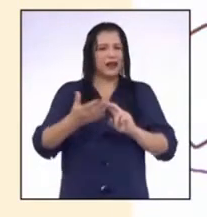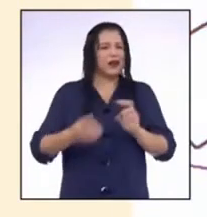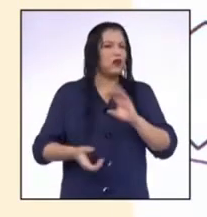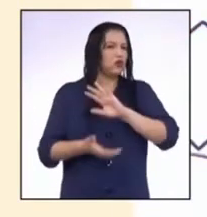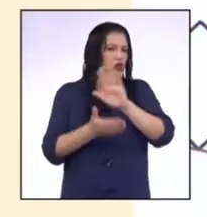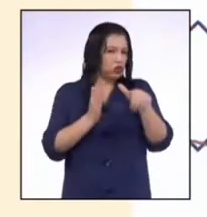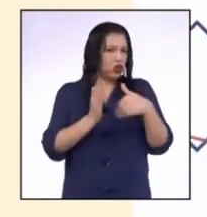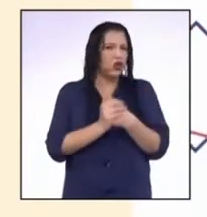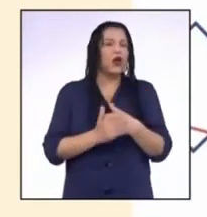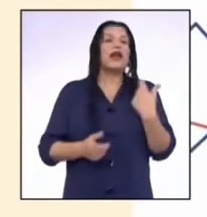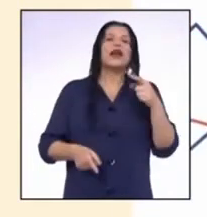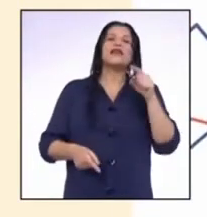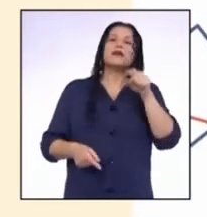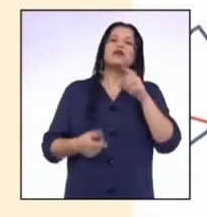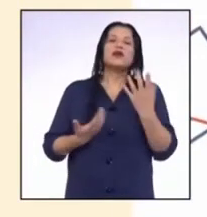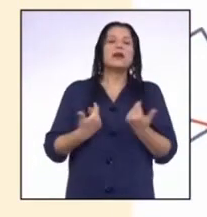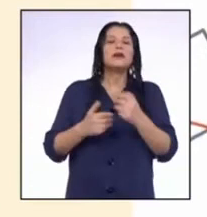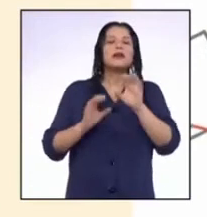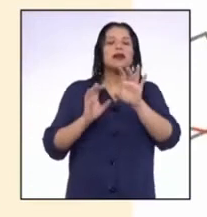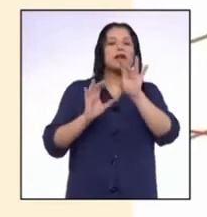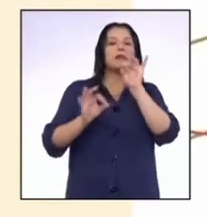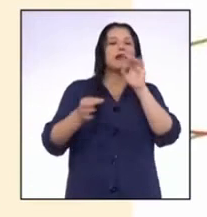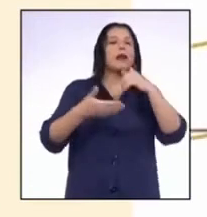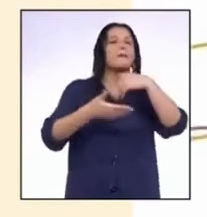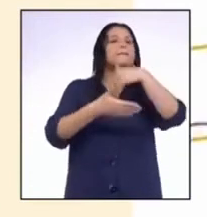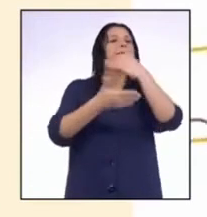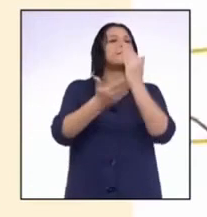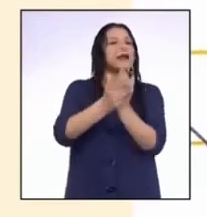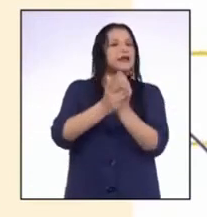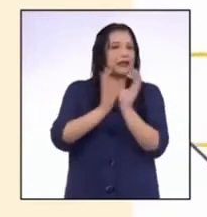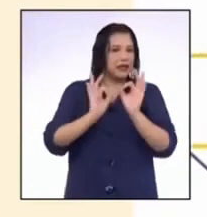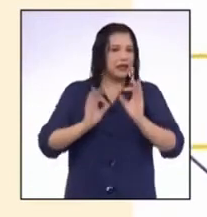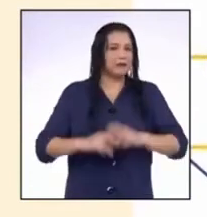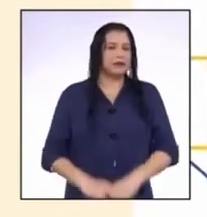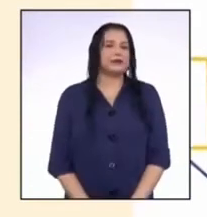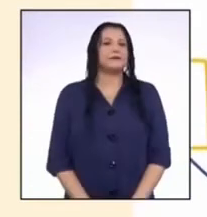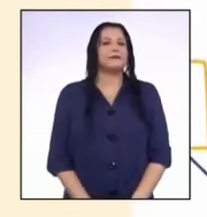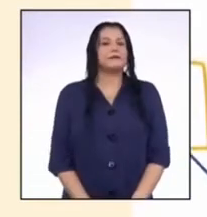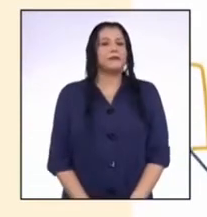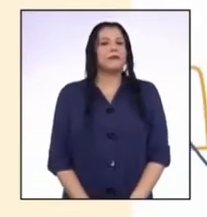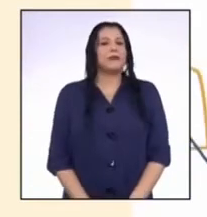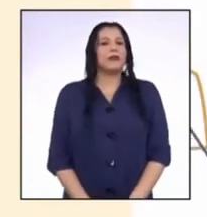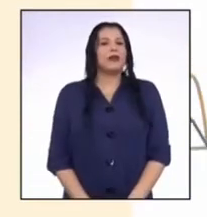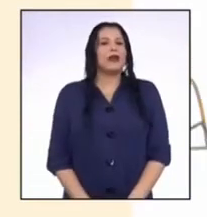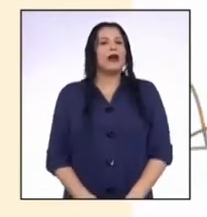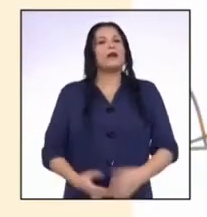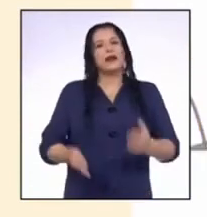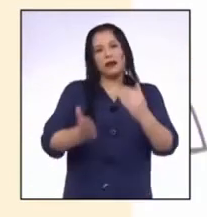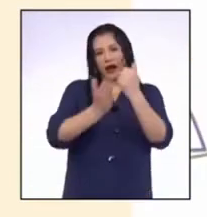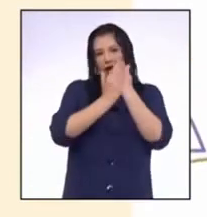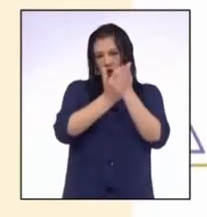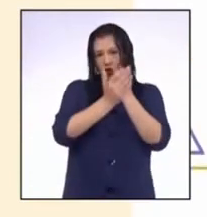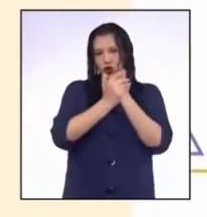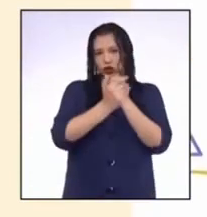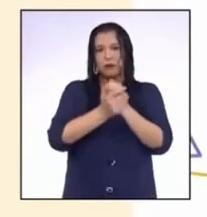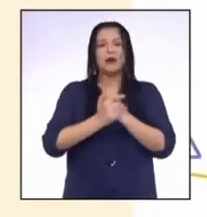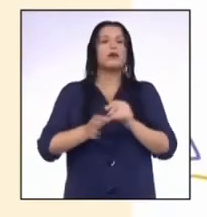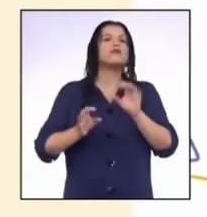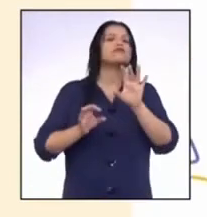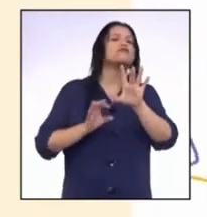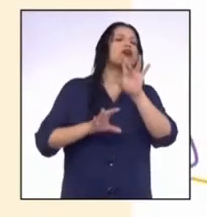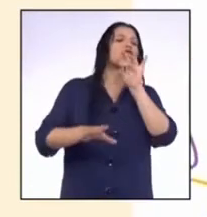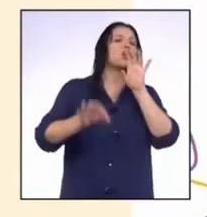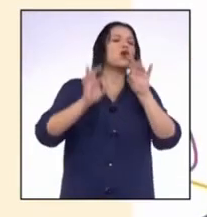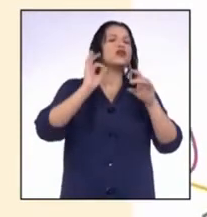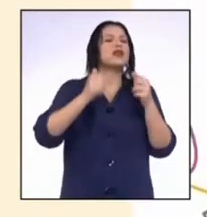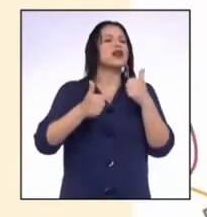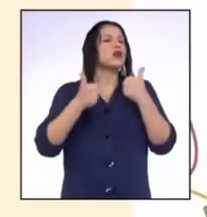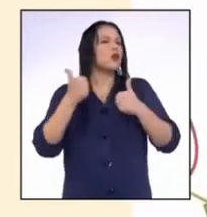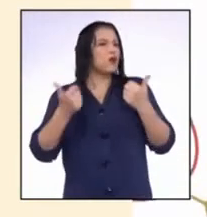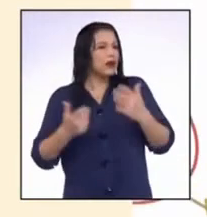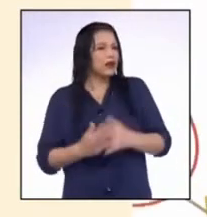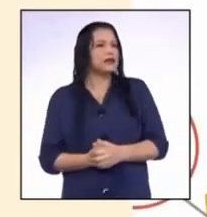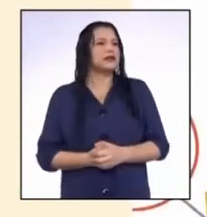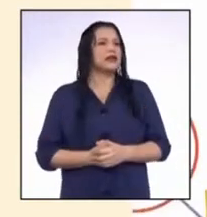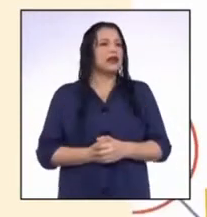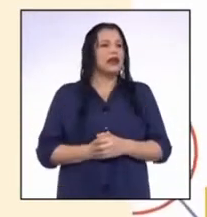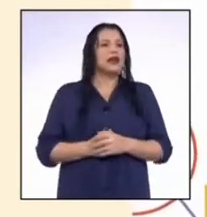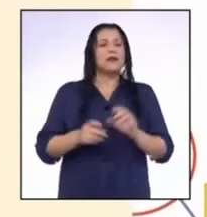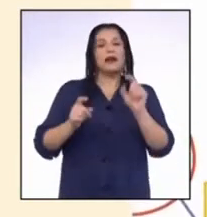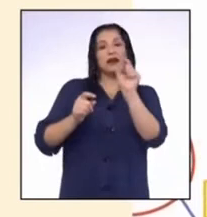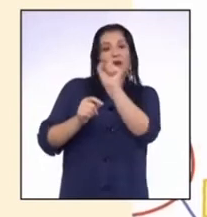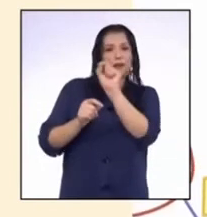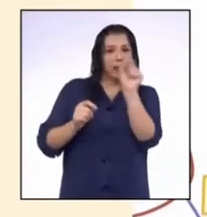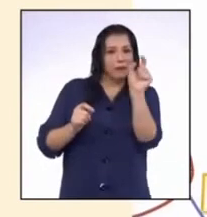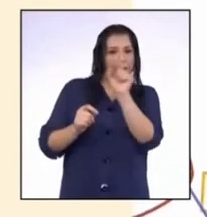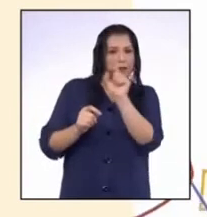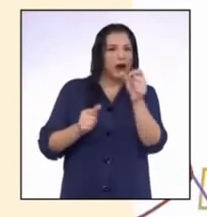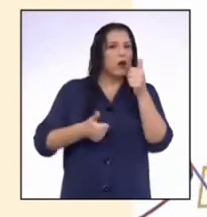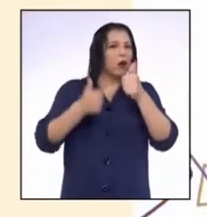Esta vez solo reconoceremos sus partes. ¿Qué te parece si me ayudas con el reconocimiento llenando los rectángulos con los